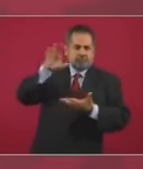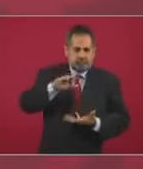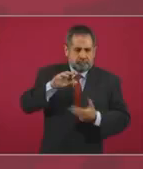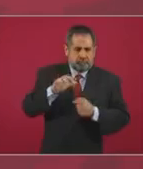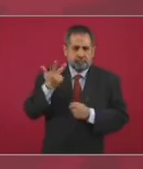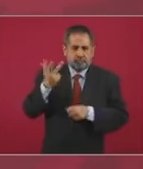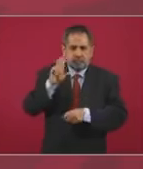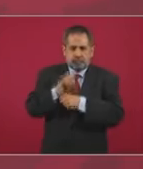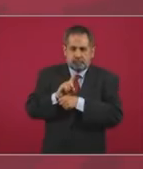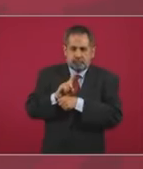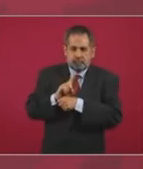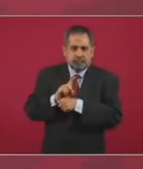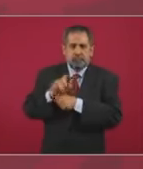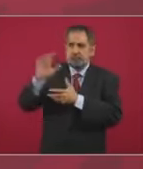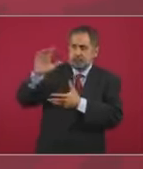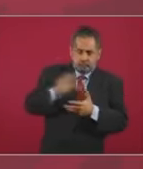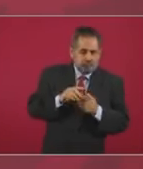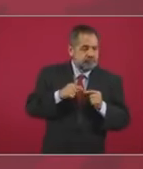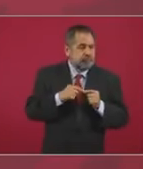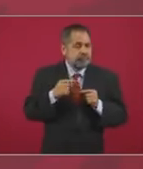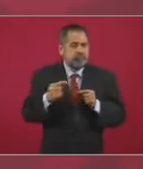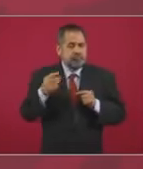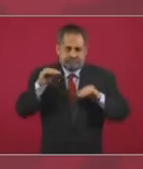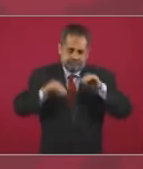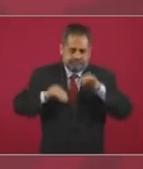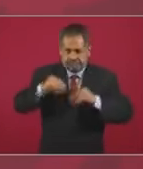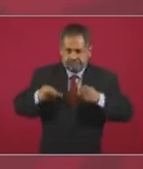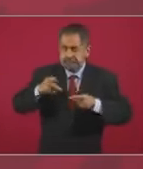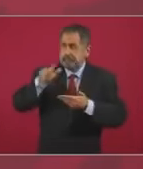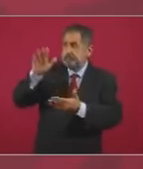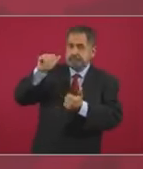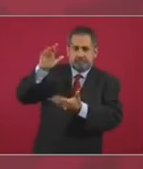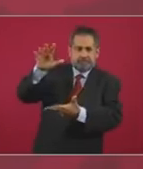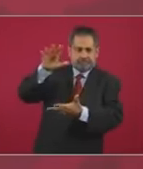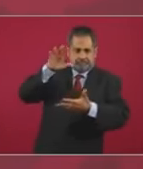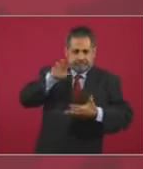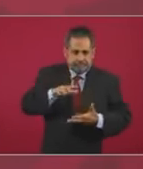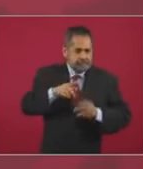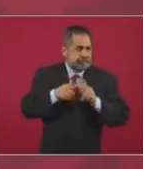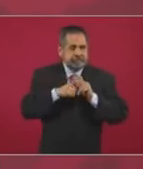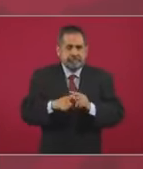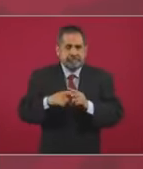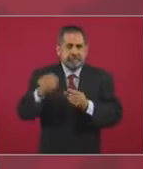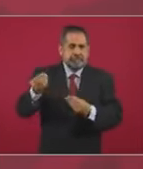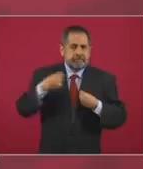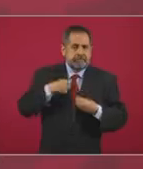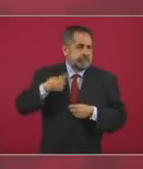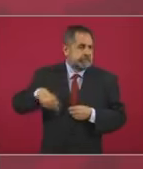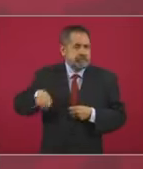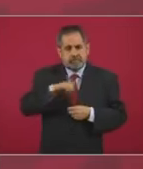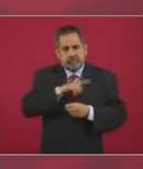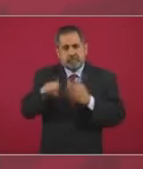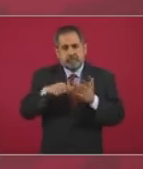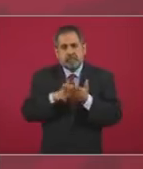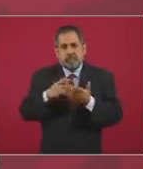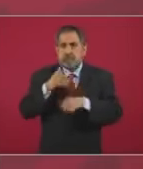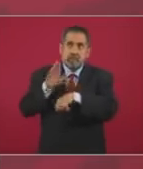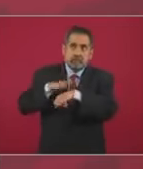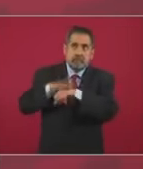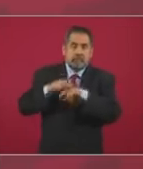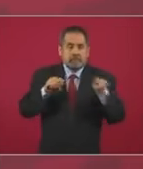días naturales, 5 días hábiles, Pfizer preparará todo el paquete y lo enviará a los lugares donde